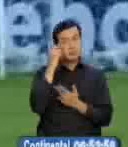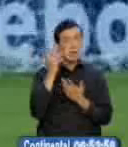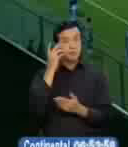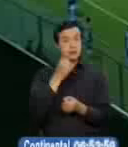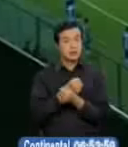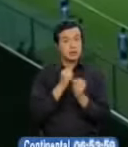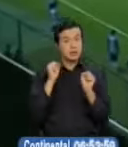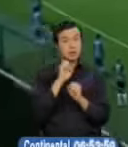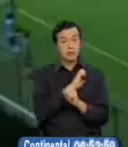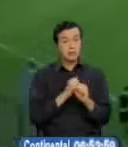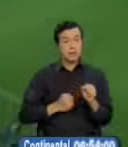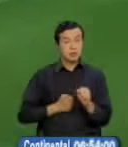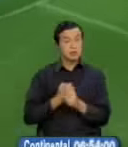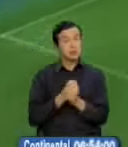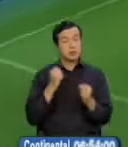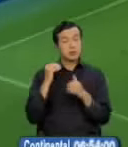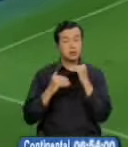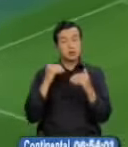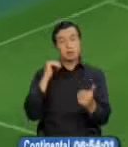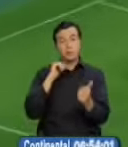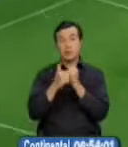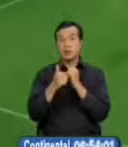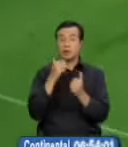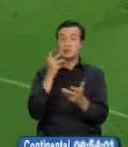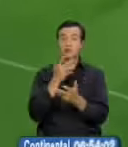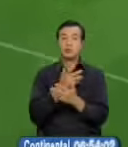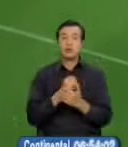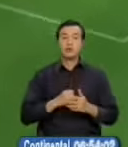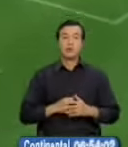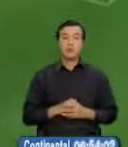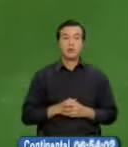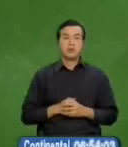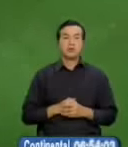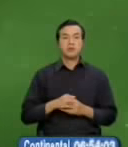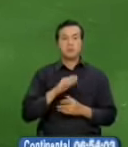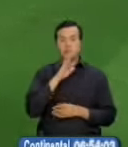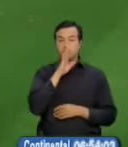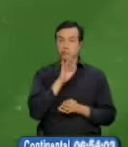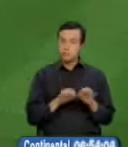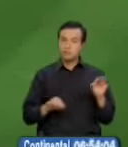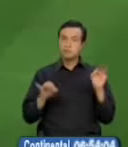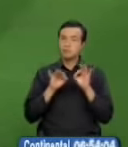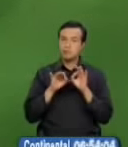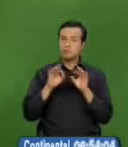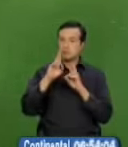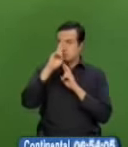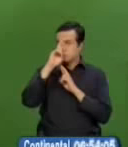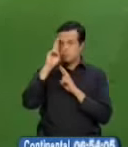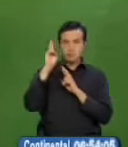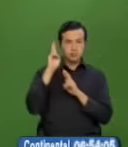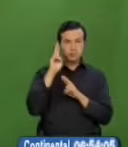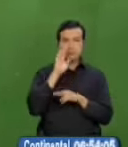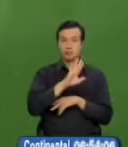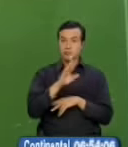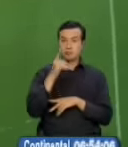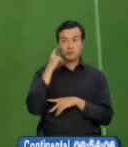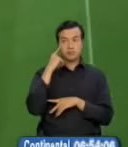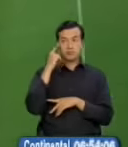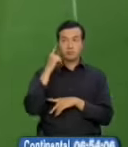equipo eléctrico con miras a una potencial clasificación, siempre y cuando se haga respetar la condición